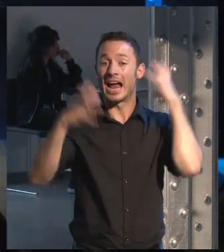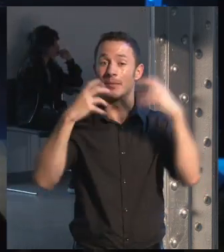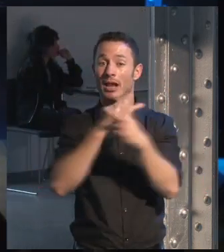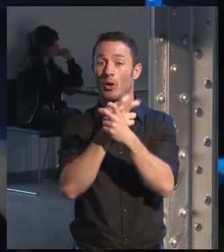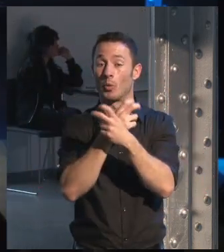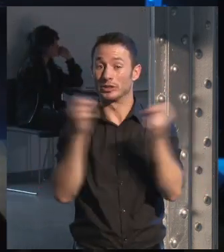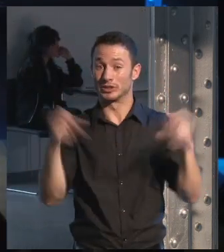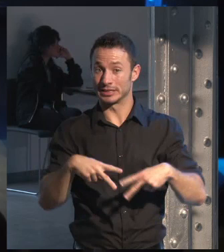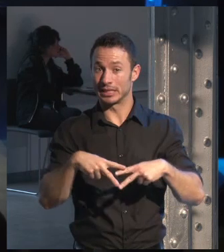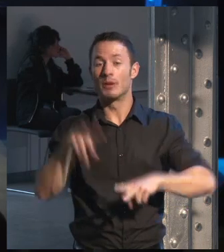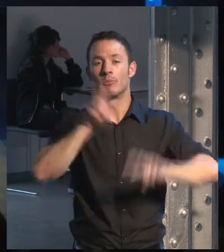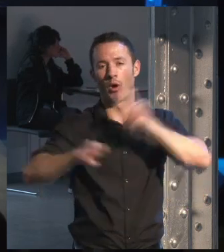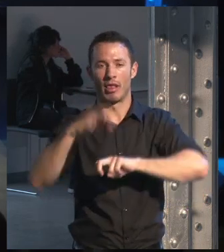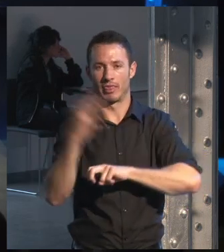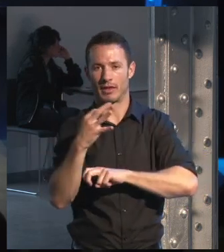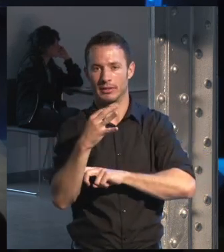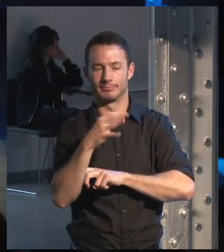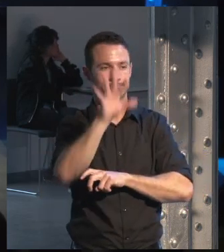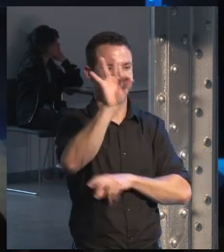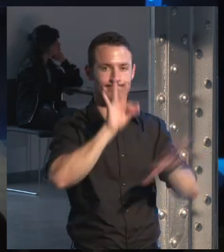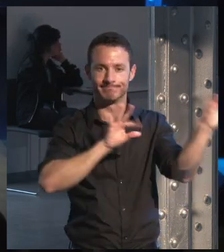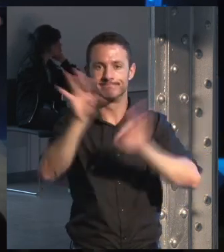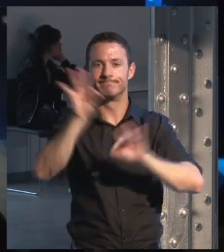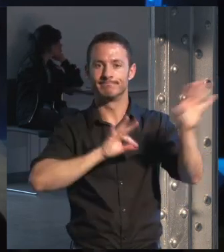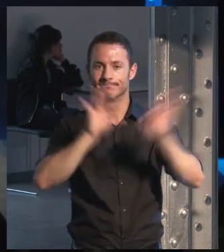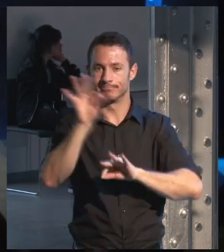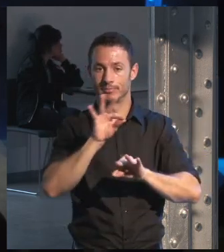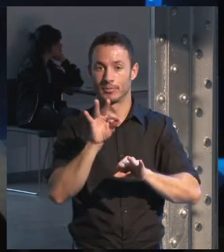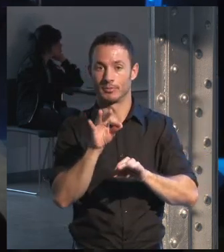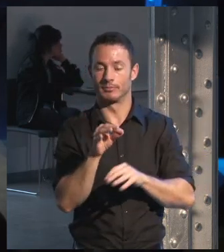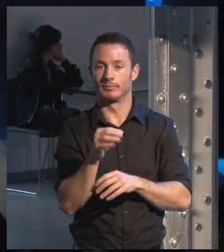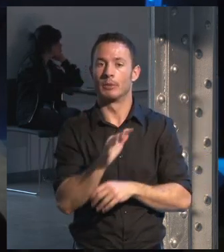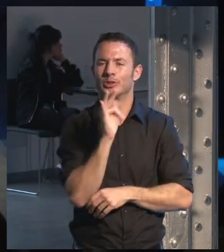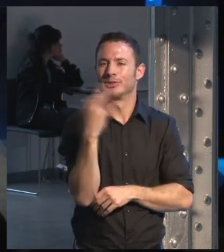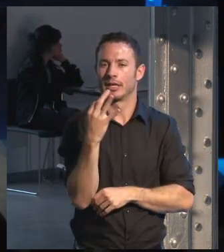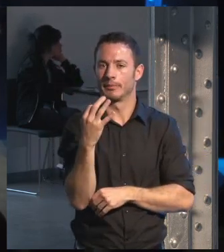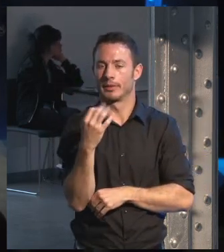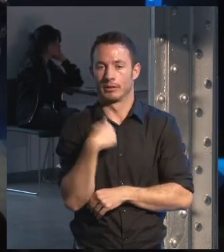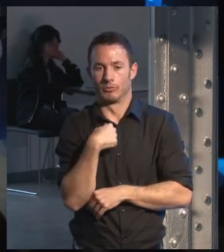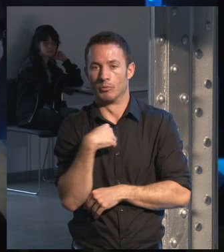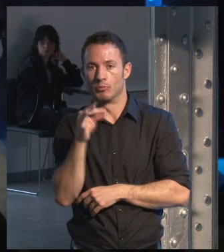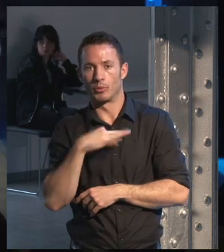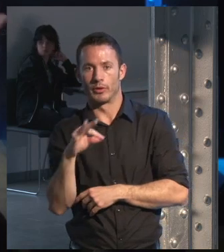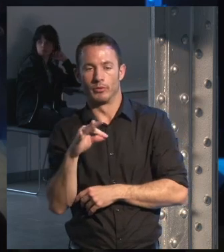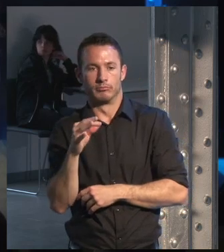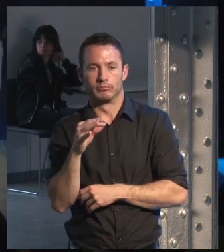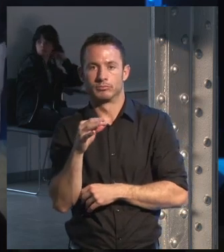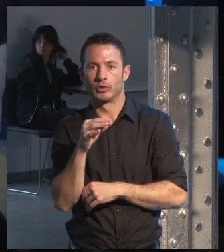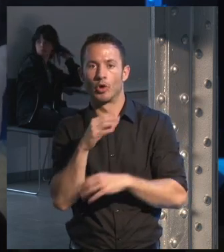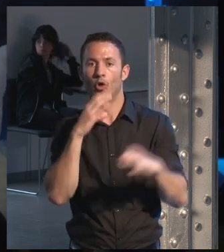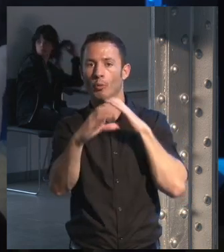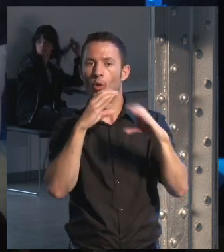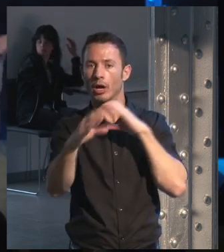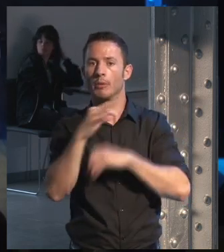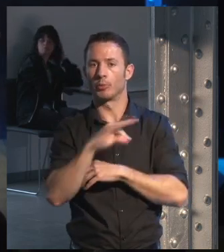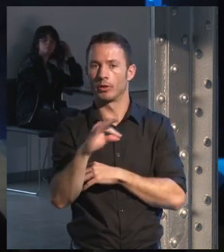a ir mirando y va a ir buscando los invertebrados. Lo más bueno de todo esto es que yo como profesor me voy a comunicar, como ellos van a tener cascos y van a tener